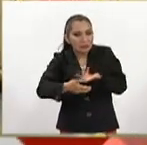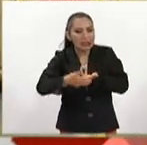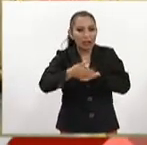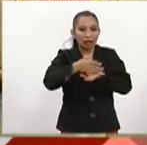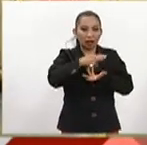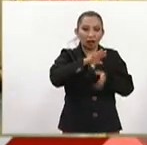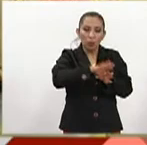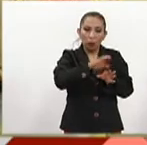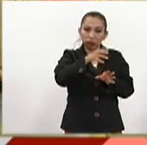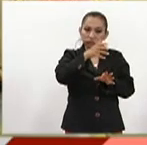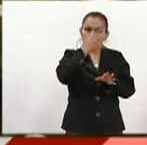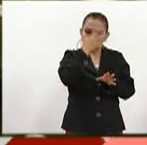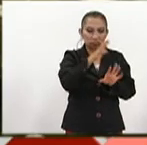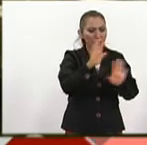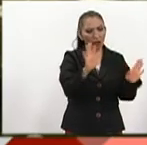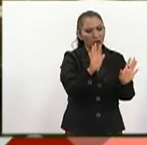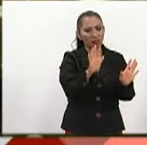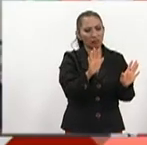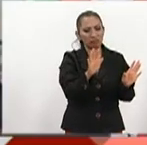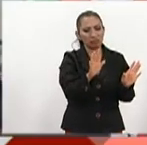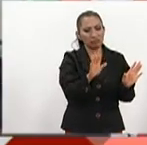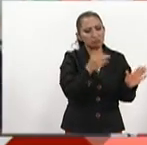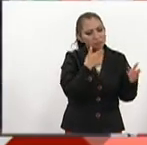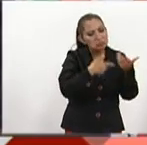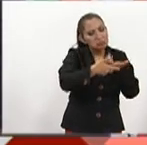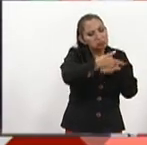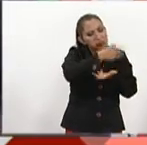sea formalmente, con las contrapartes.